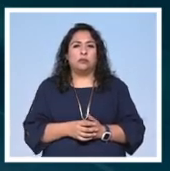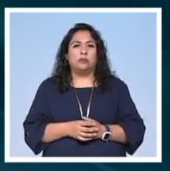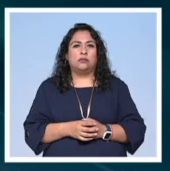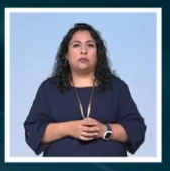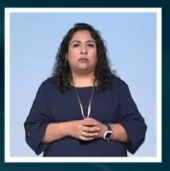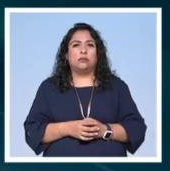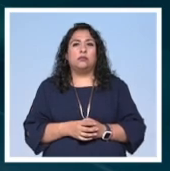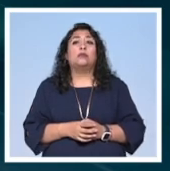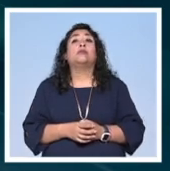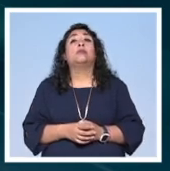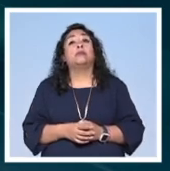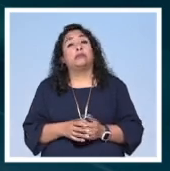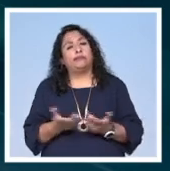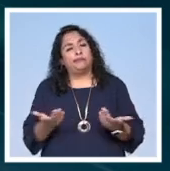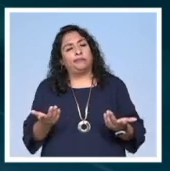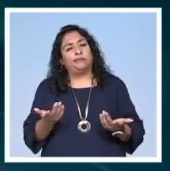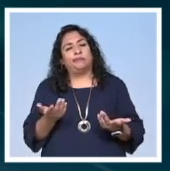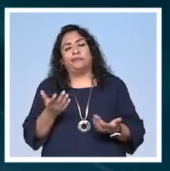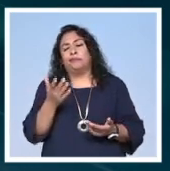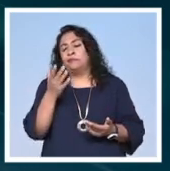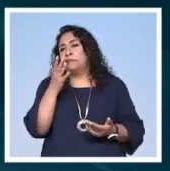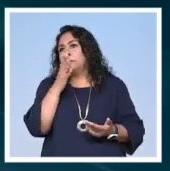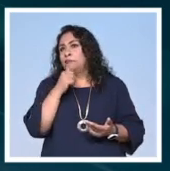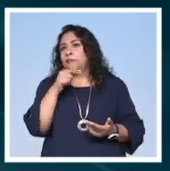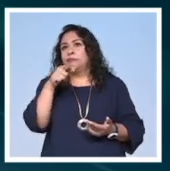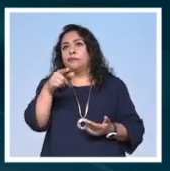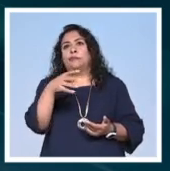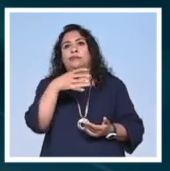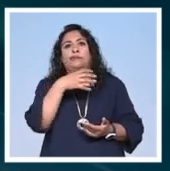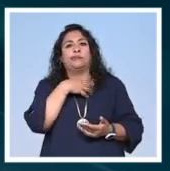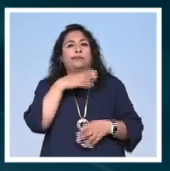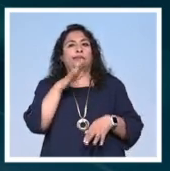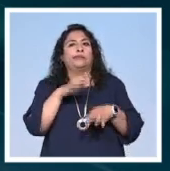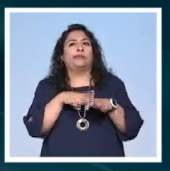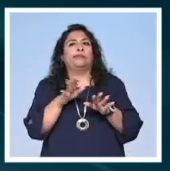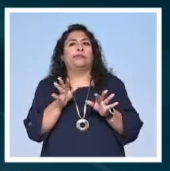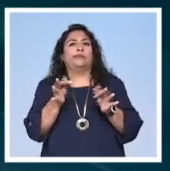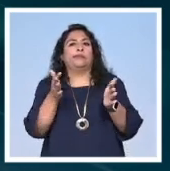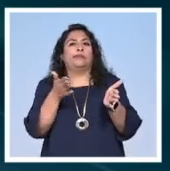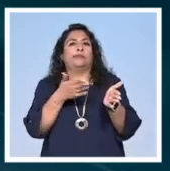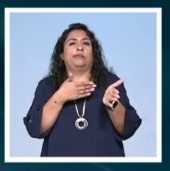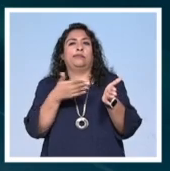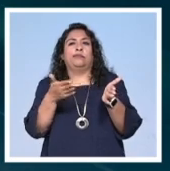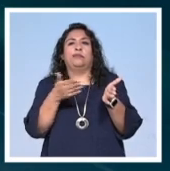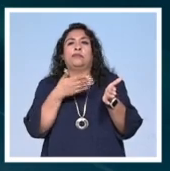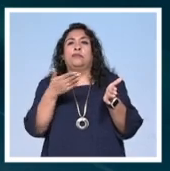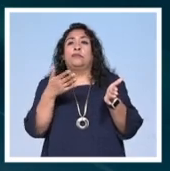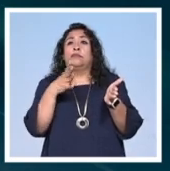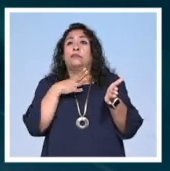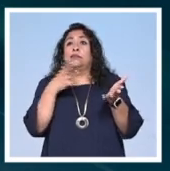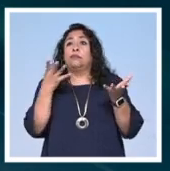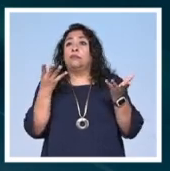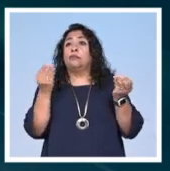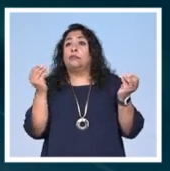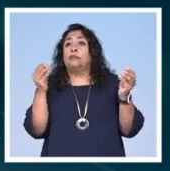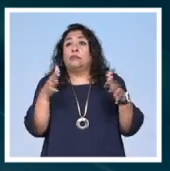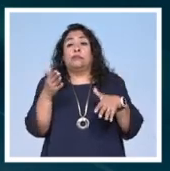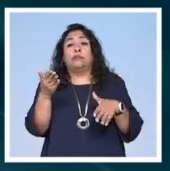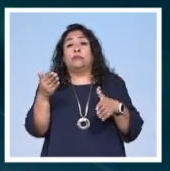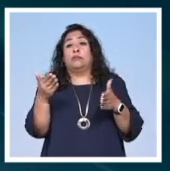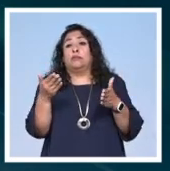Aranda No puede ser la capital de la más sofisticada gastronomía se ve invadida por la